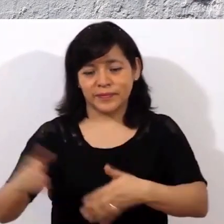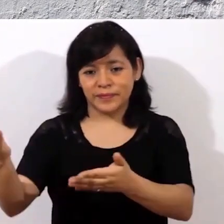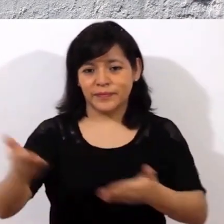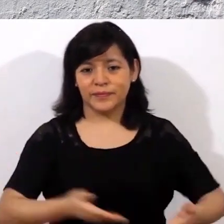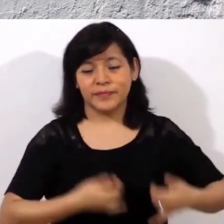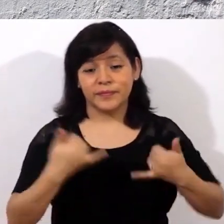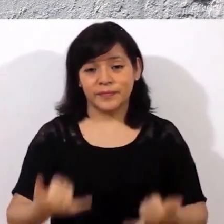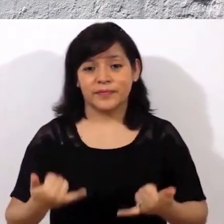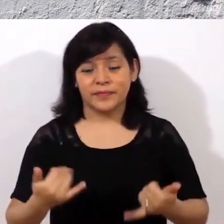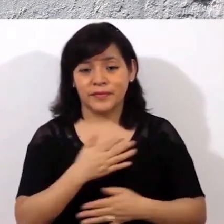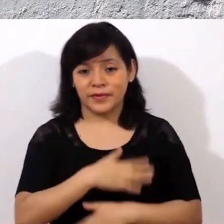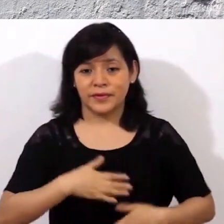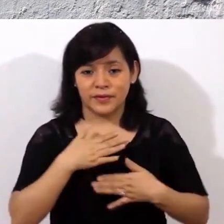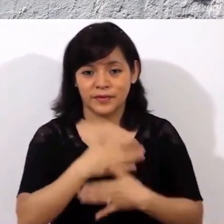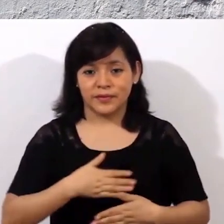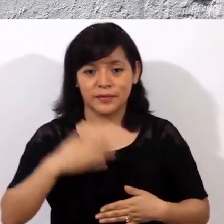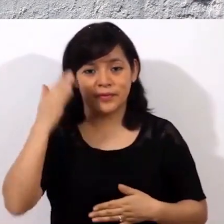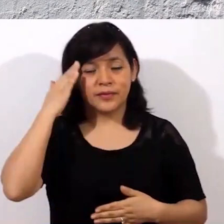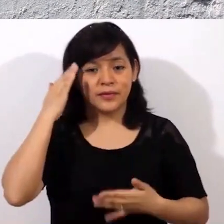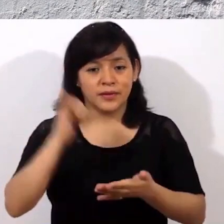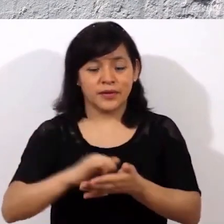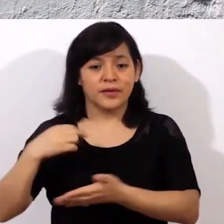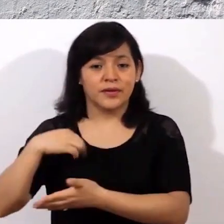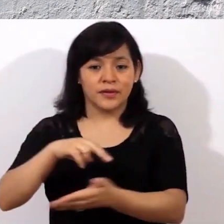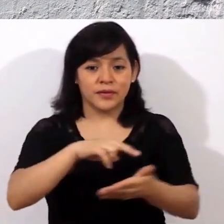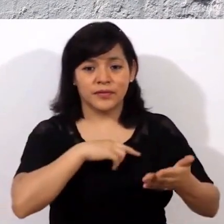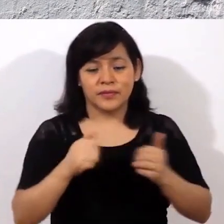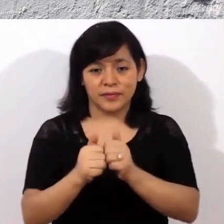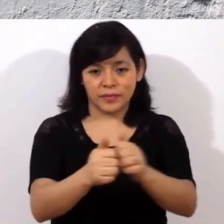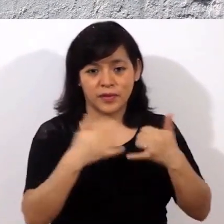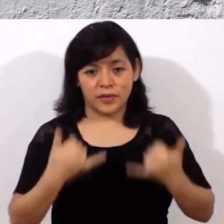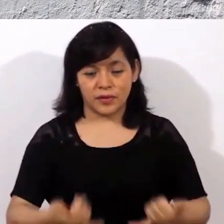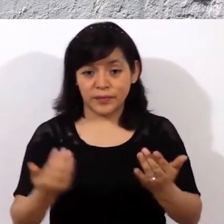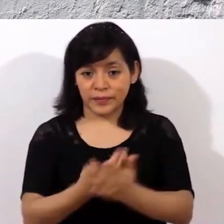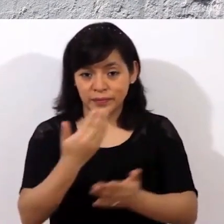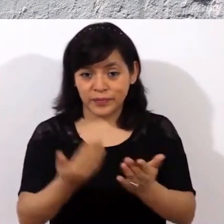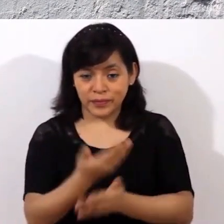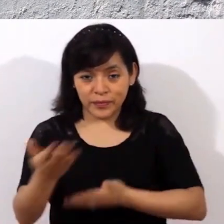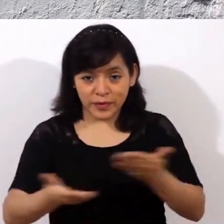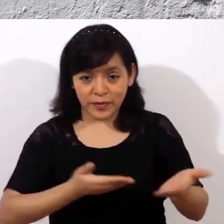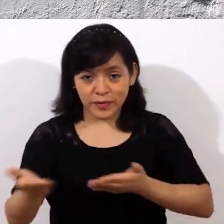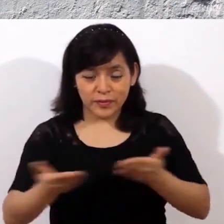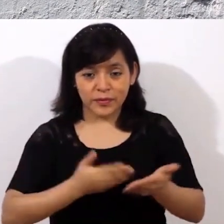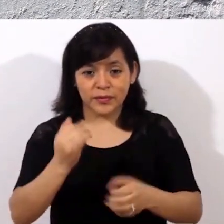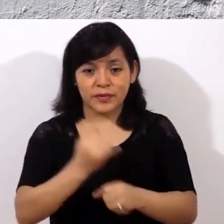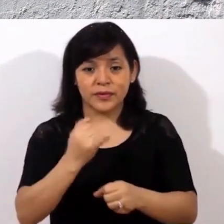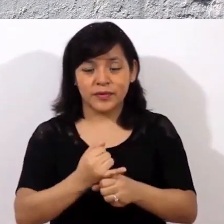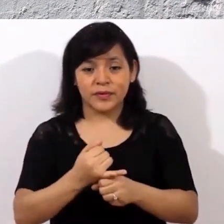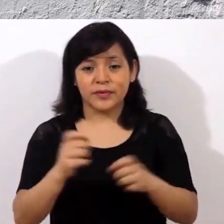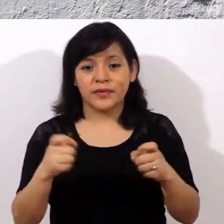hoy. Nos da mucho gusto saber que nos acompañan este domingo en un nuevo servicio dominical en